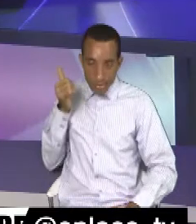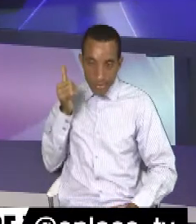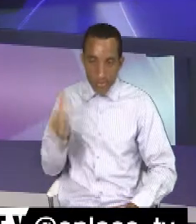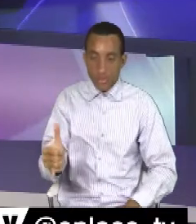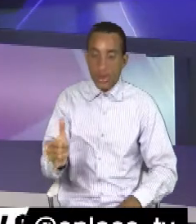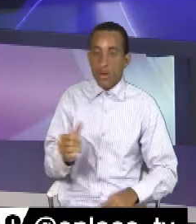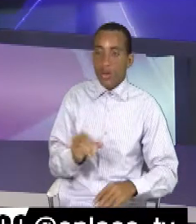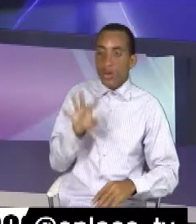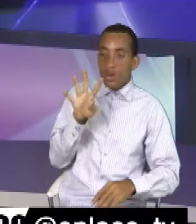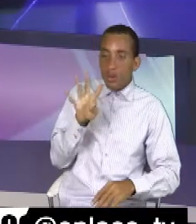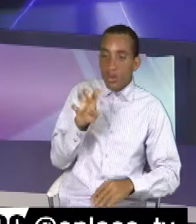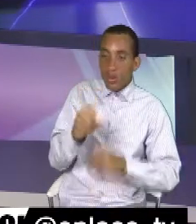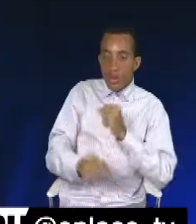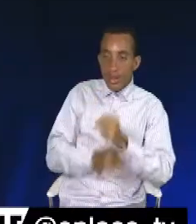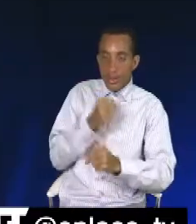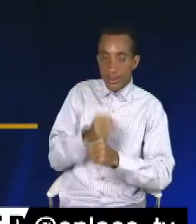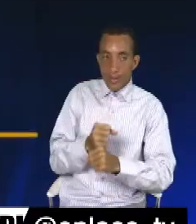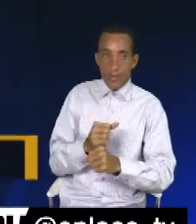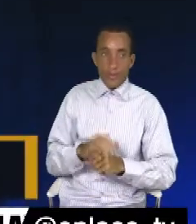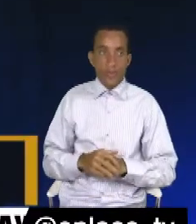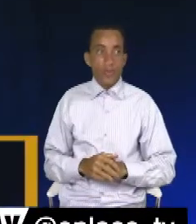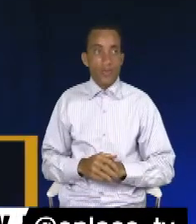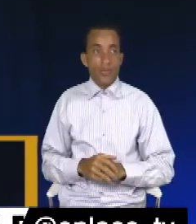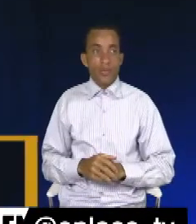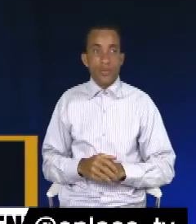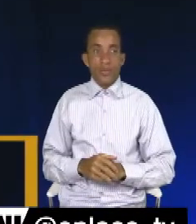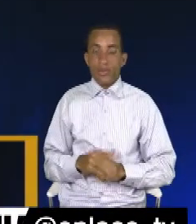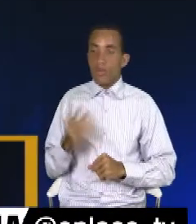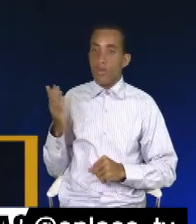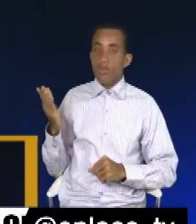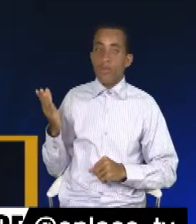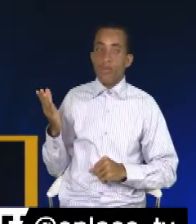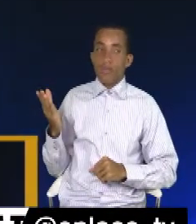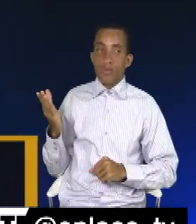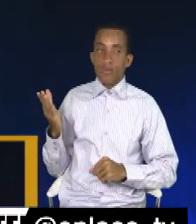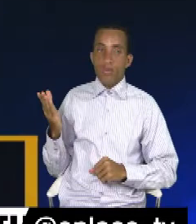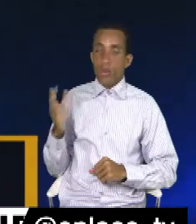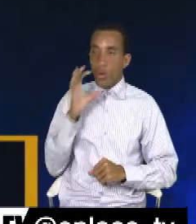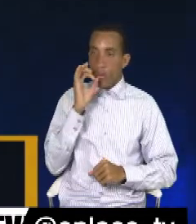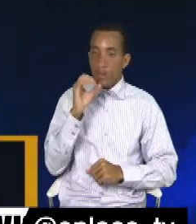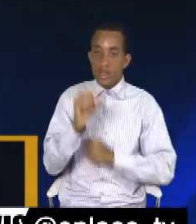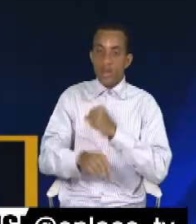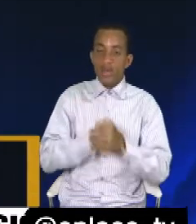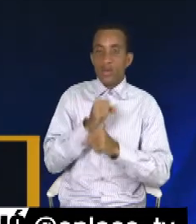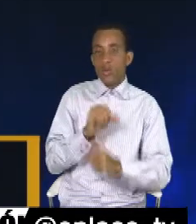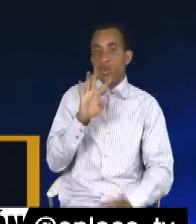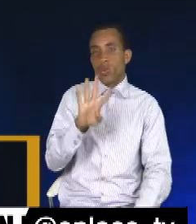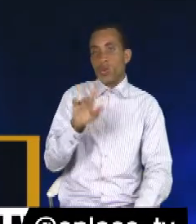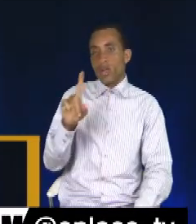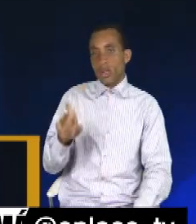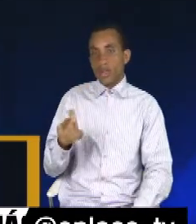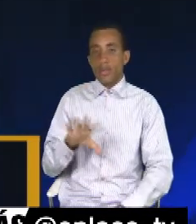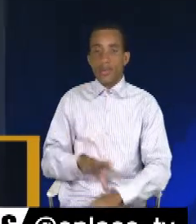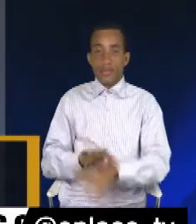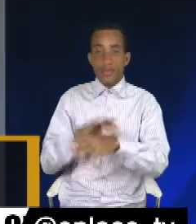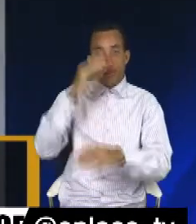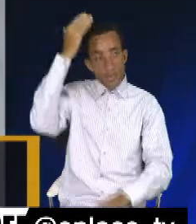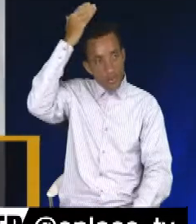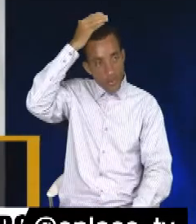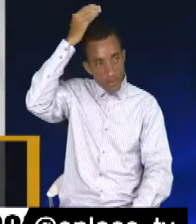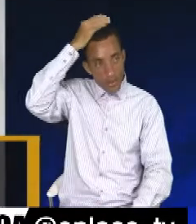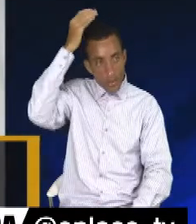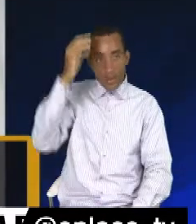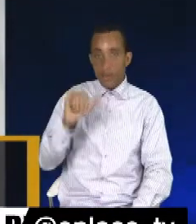de 9 años. Fue capturado por las autoridades un hombre de 46 años de edad, de profesión enfermero, identificado como